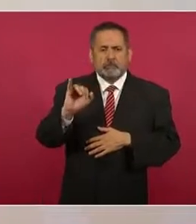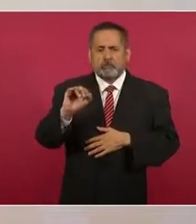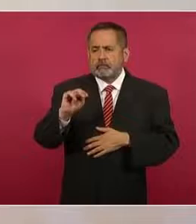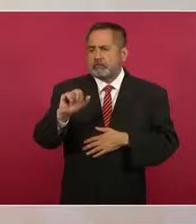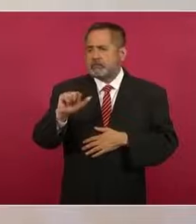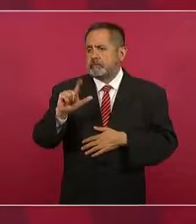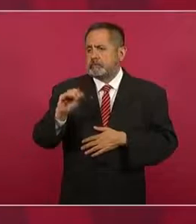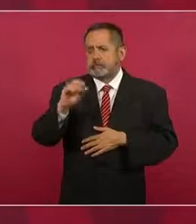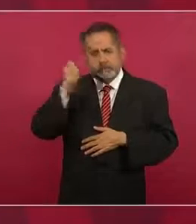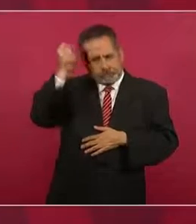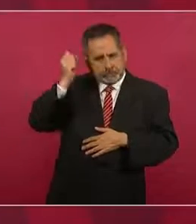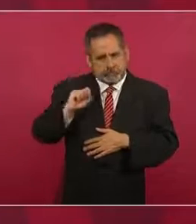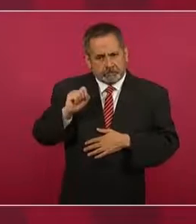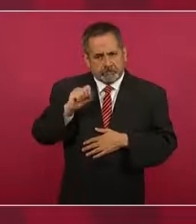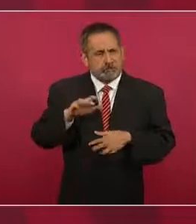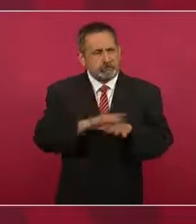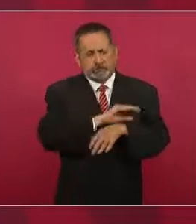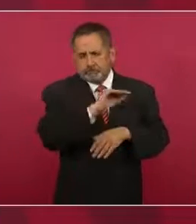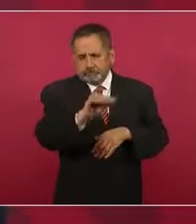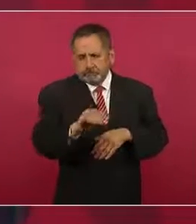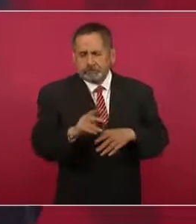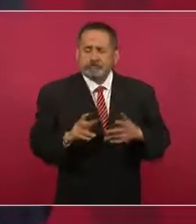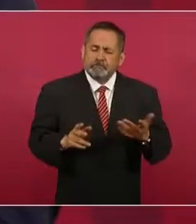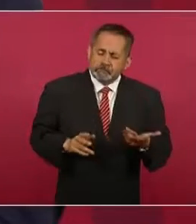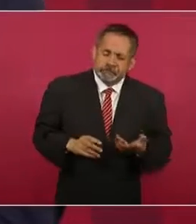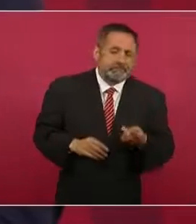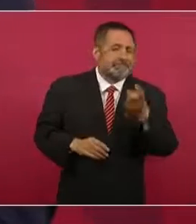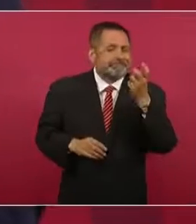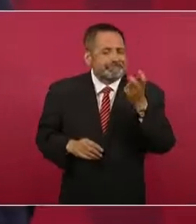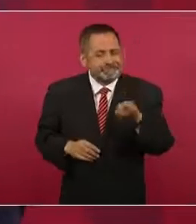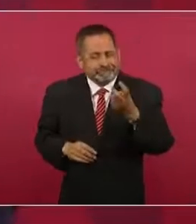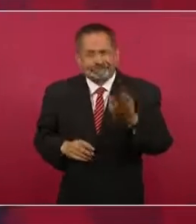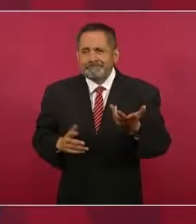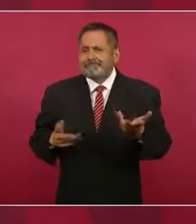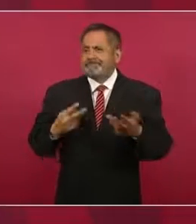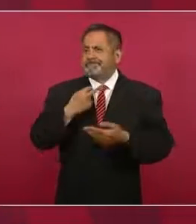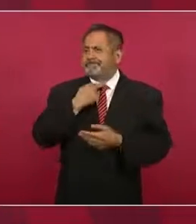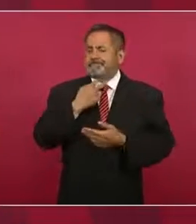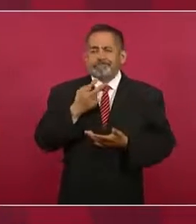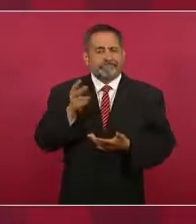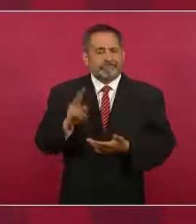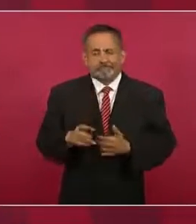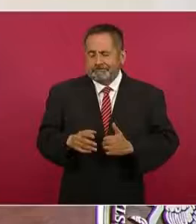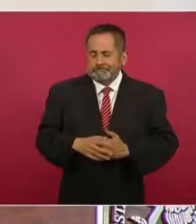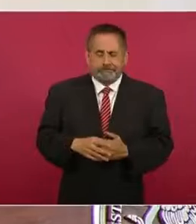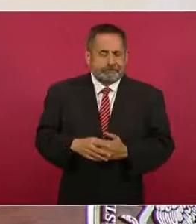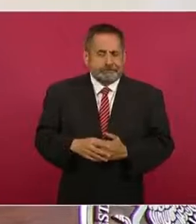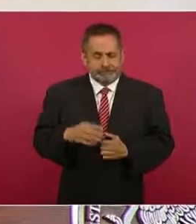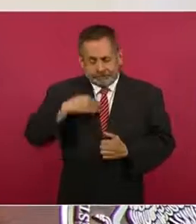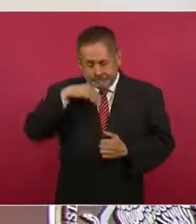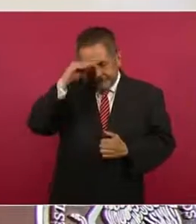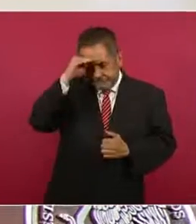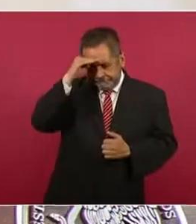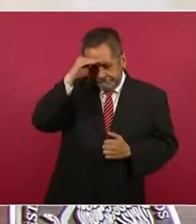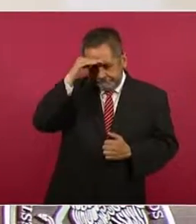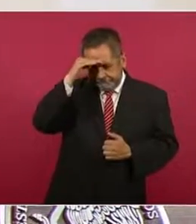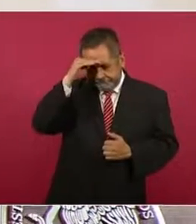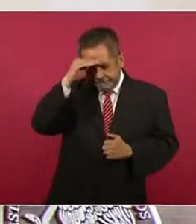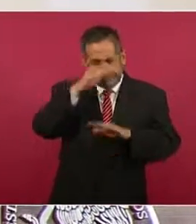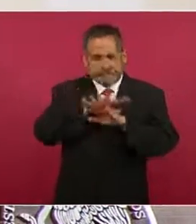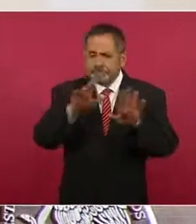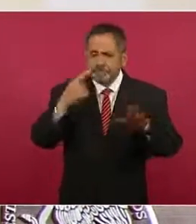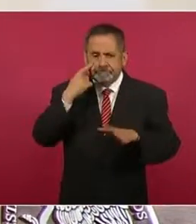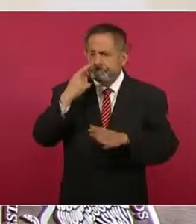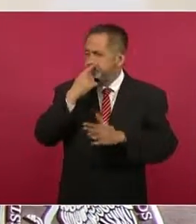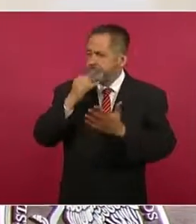condiciones. Pero esto es lo que nos lleva a tomar esta